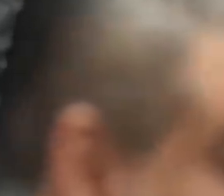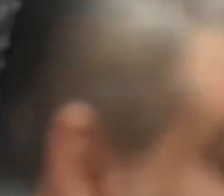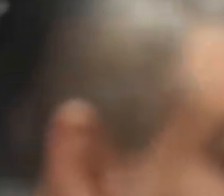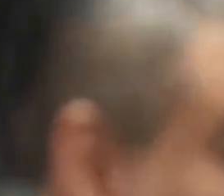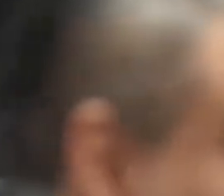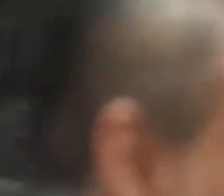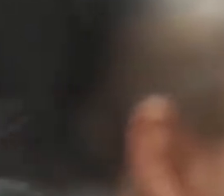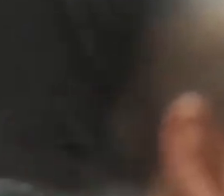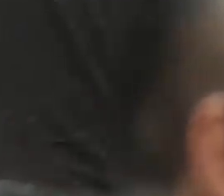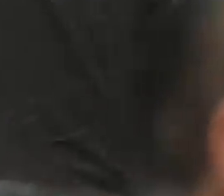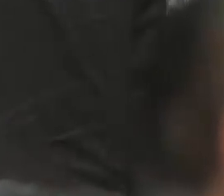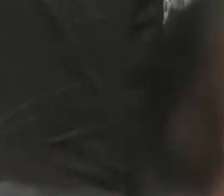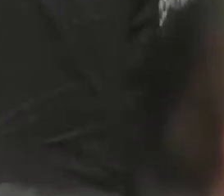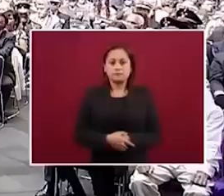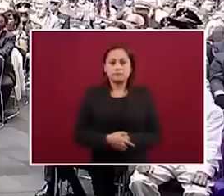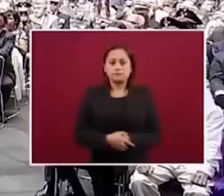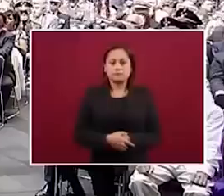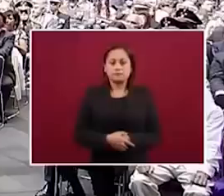las compañías gaseras.